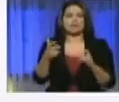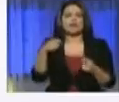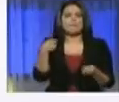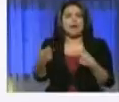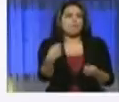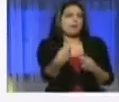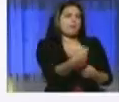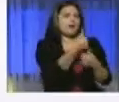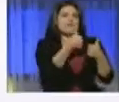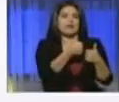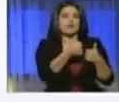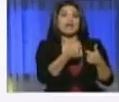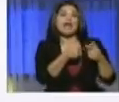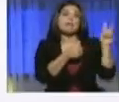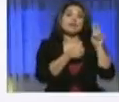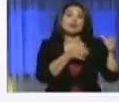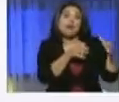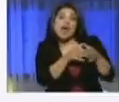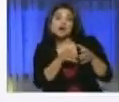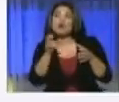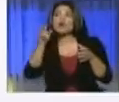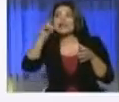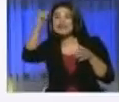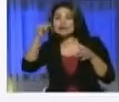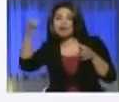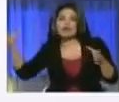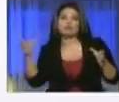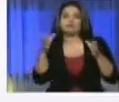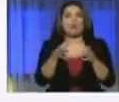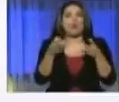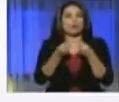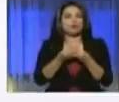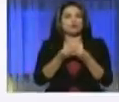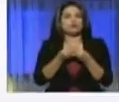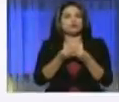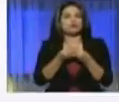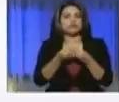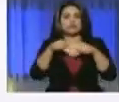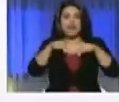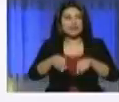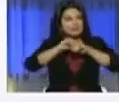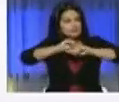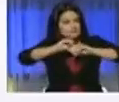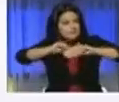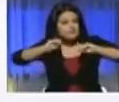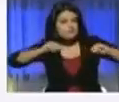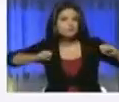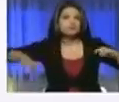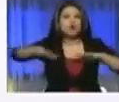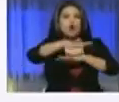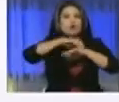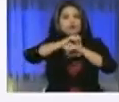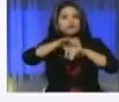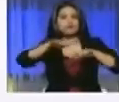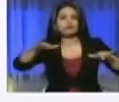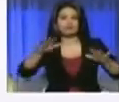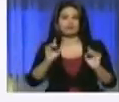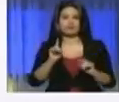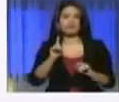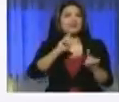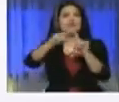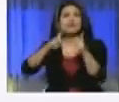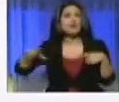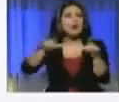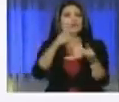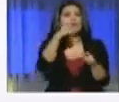nuestros entrenadores. Pero tener las mejores canchas en todas las alturas, en Mérida, ¿verdad?